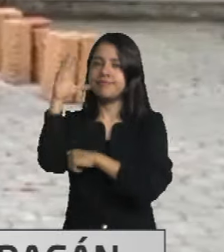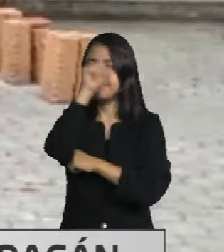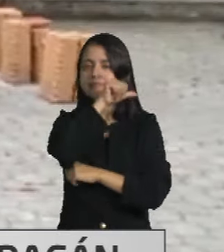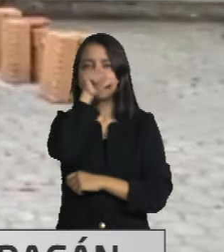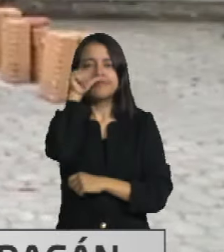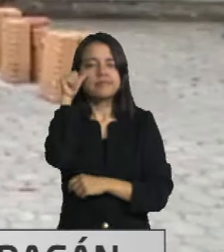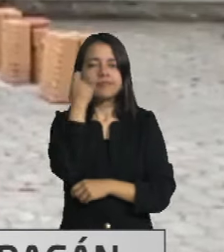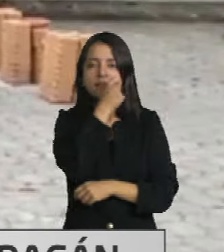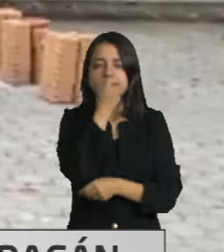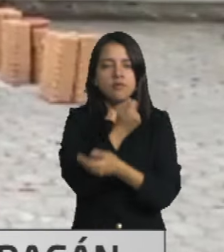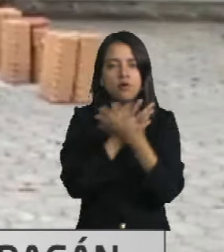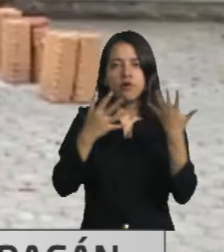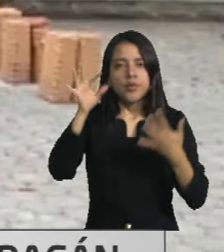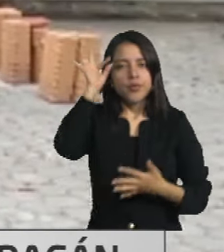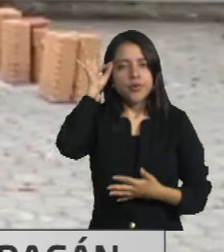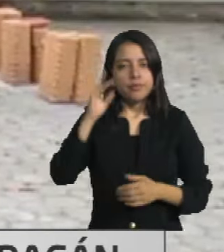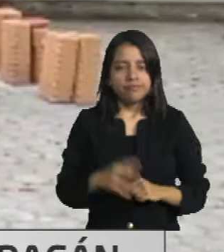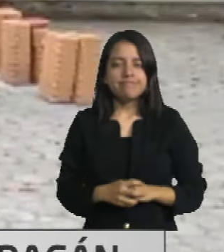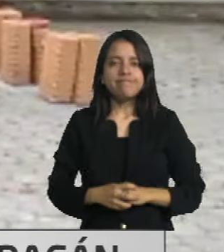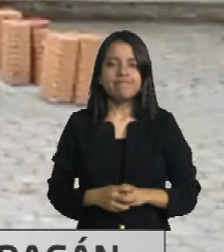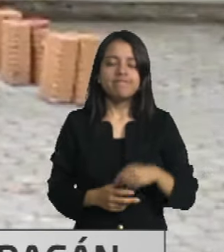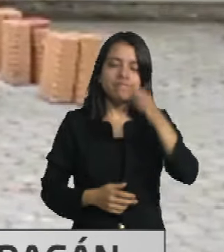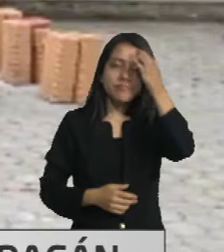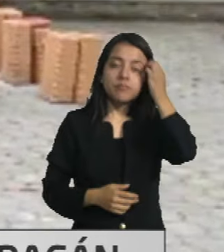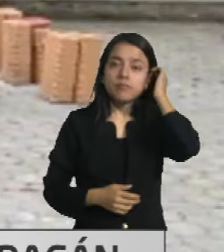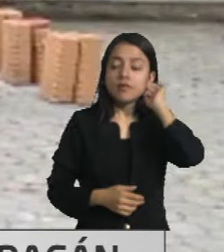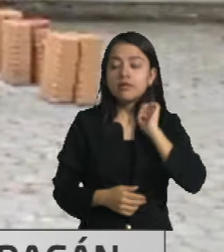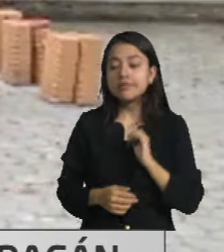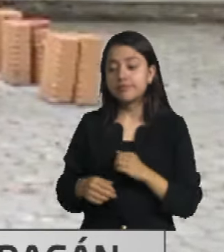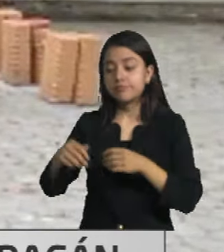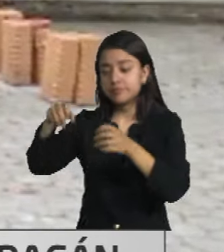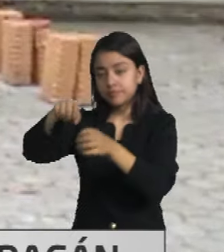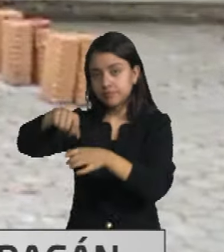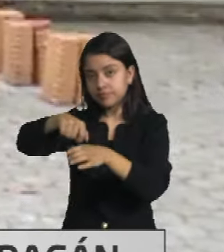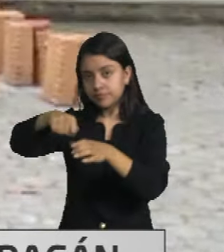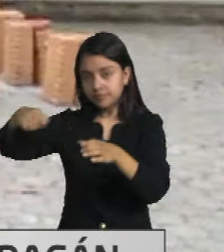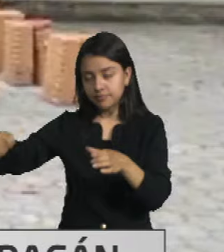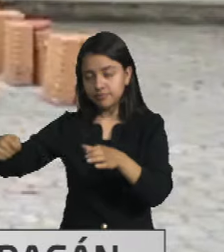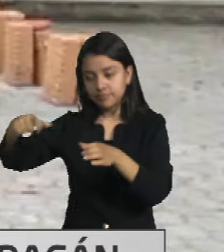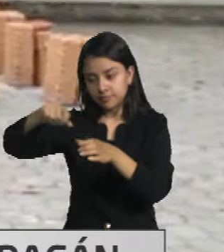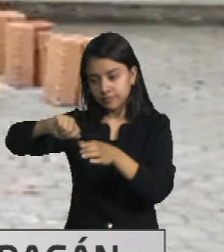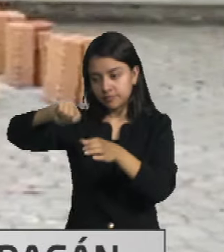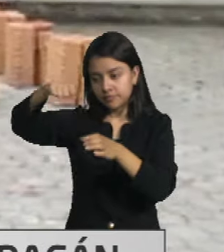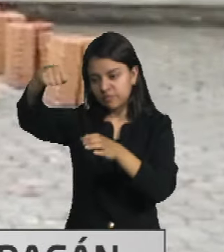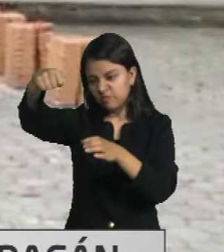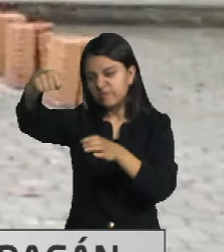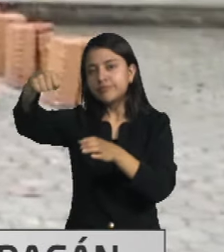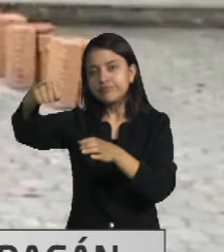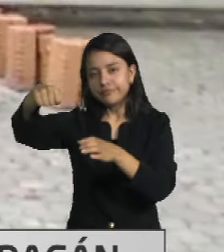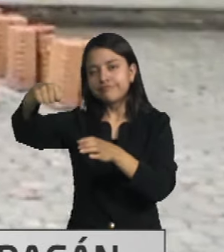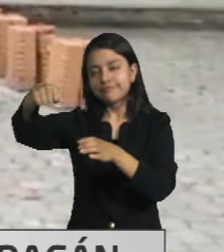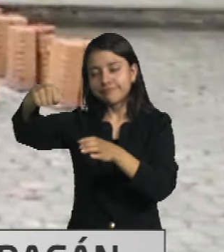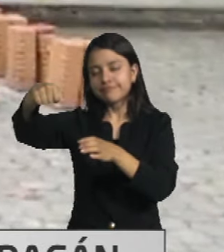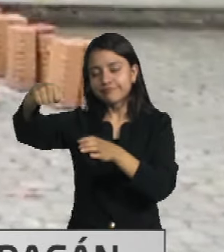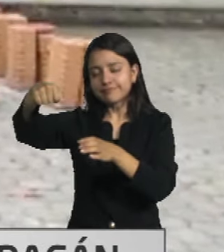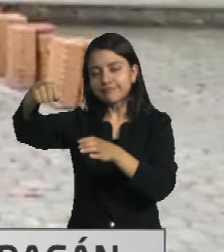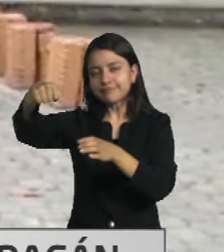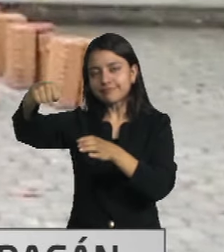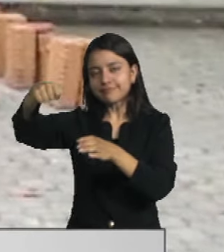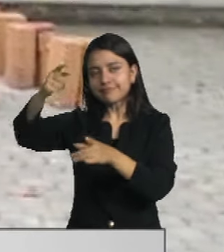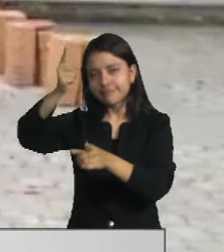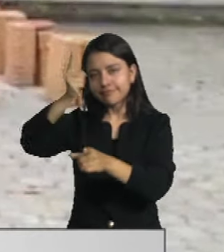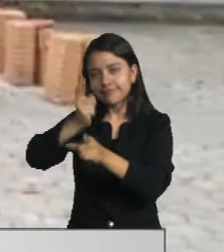autoridades competentes. En la inspección del material, después de realizar la prueba de identificación preliminar PIPH de su